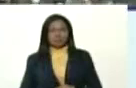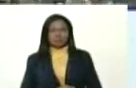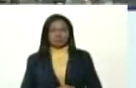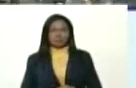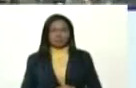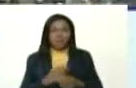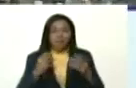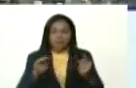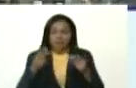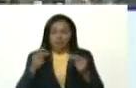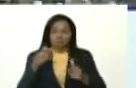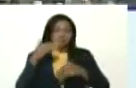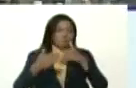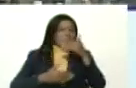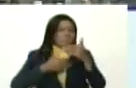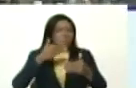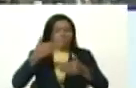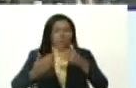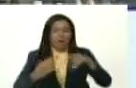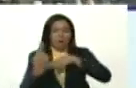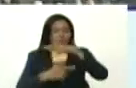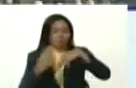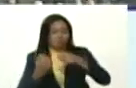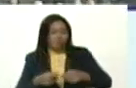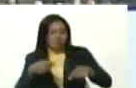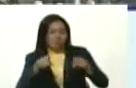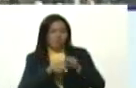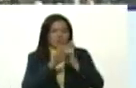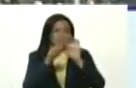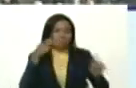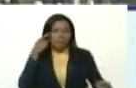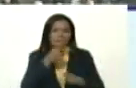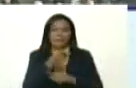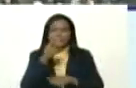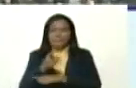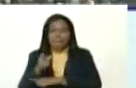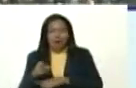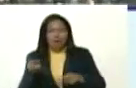ritmo acelerado que la revolución exige.